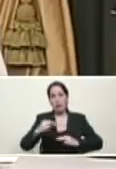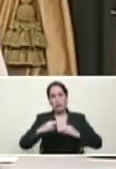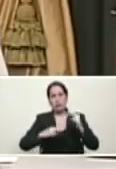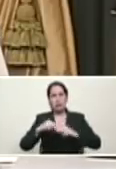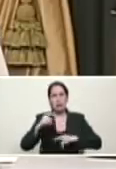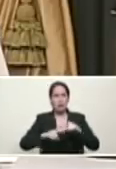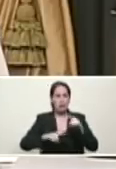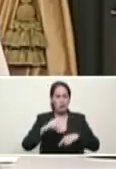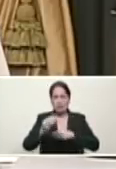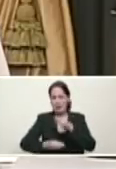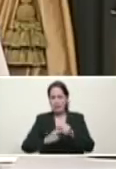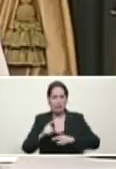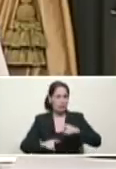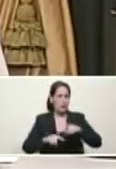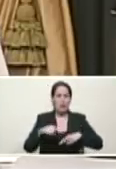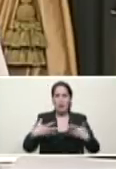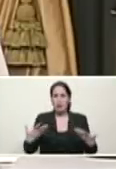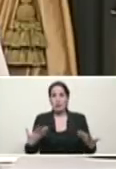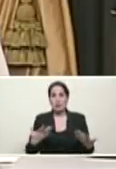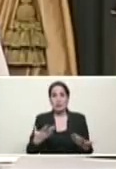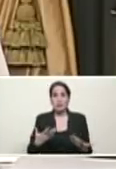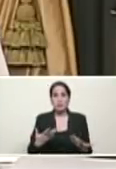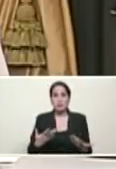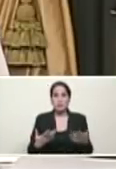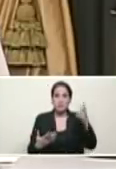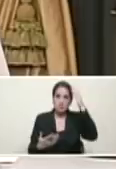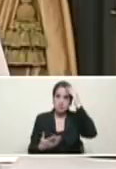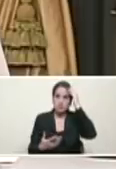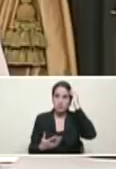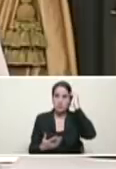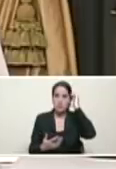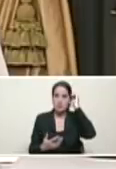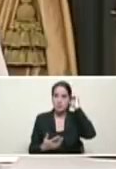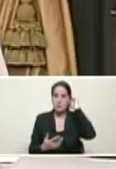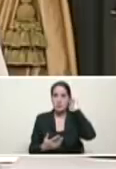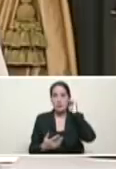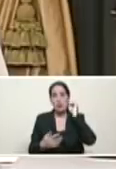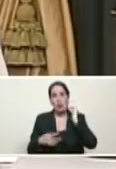construyendo. Si ustedes me dicen, yo diría que el